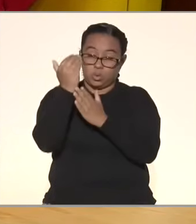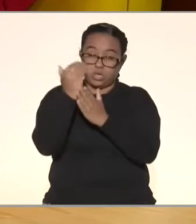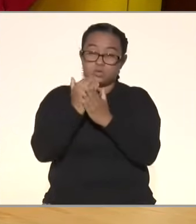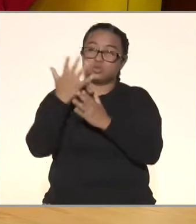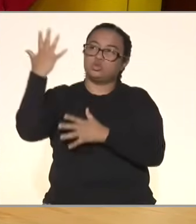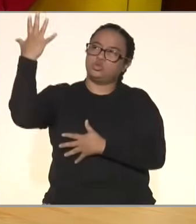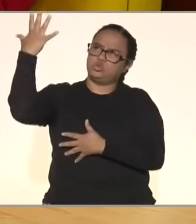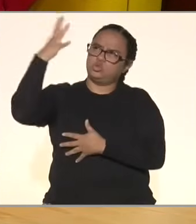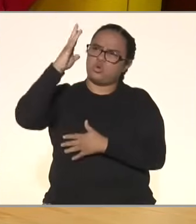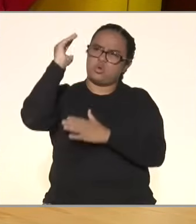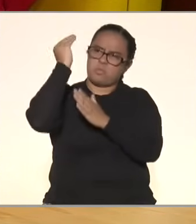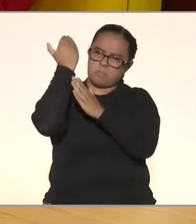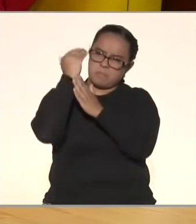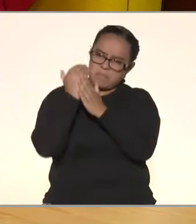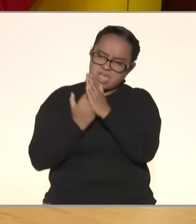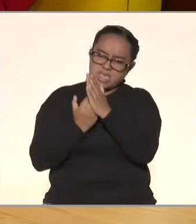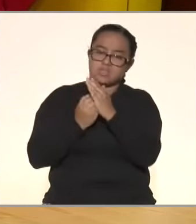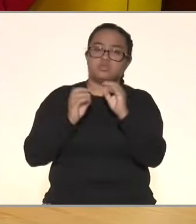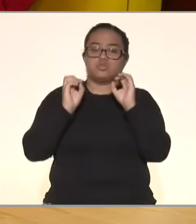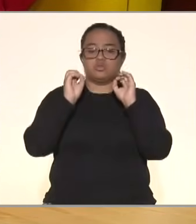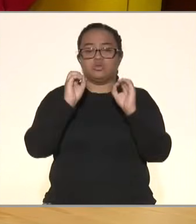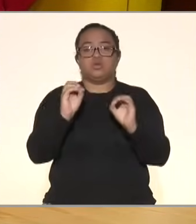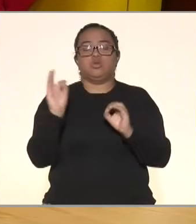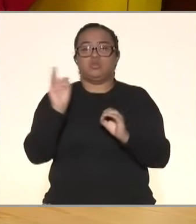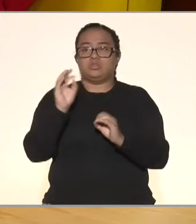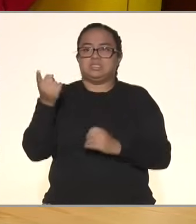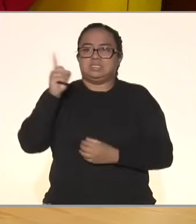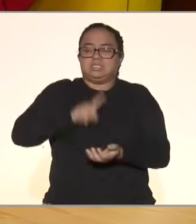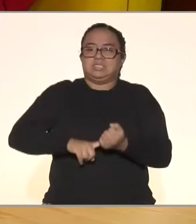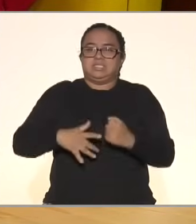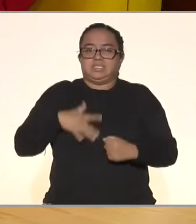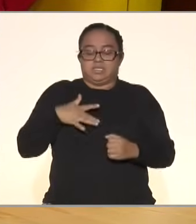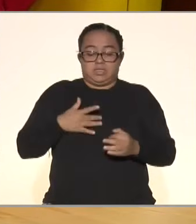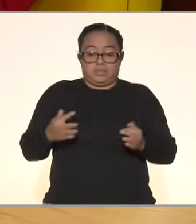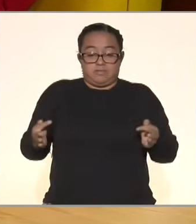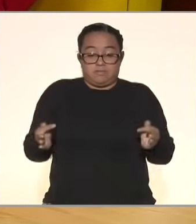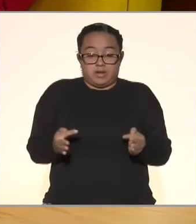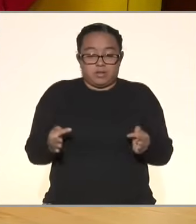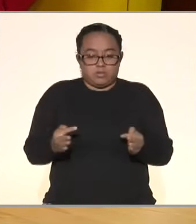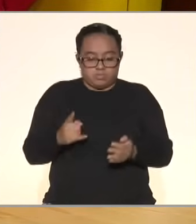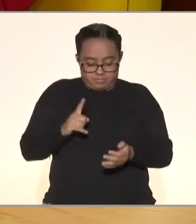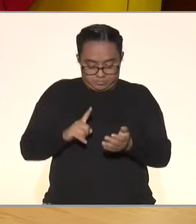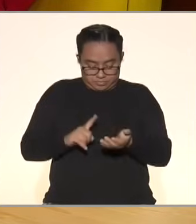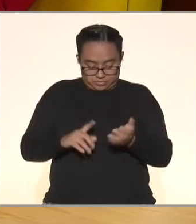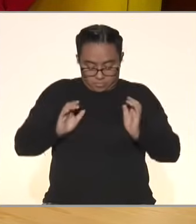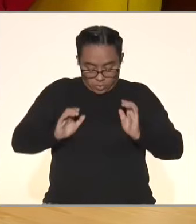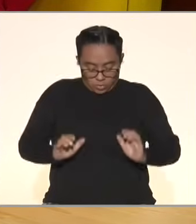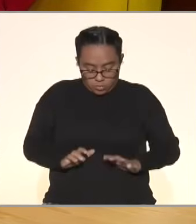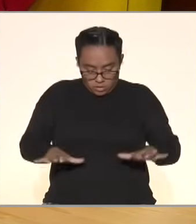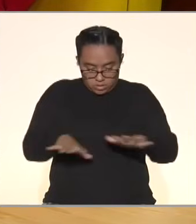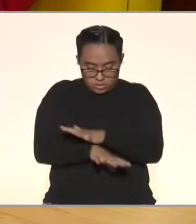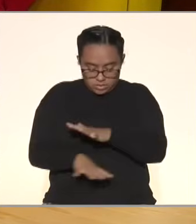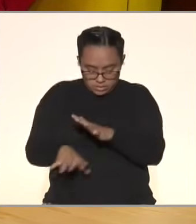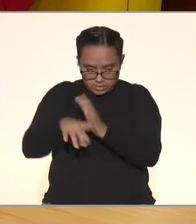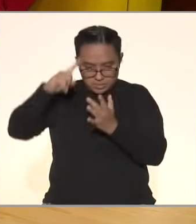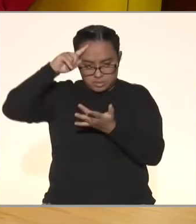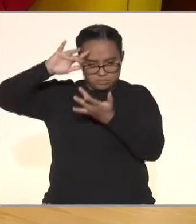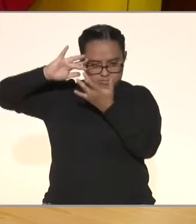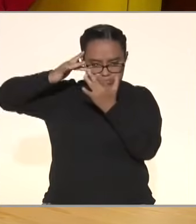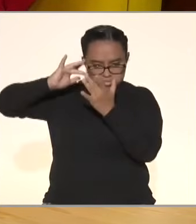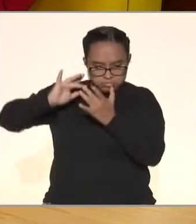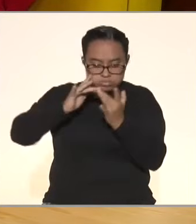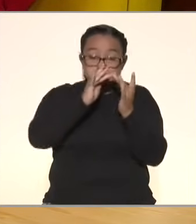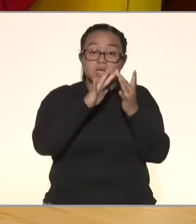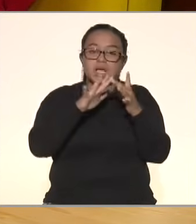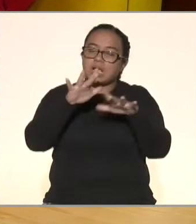rayos solares, cuando el clima se enfría, se provocan cambios hormonales, se provocan cambios neuroquímicos que sí